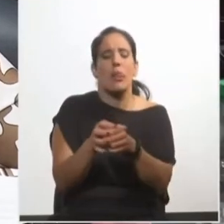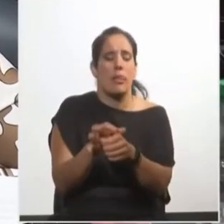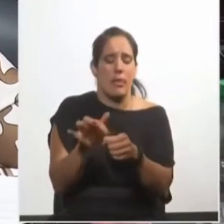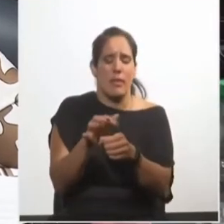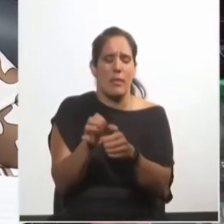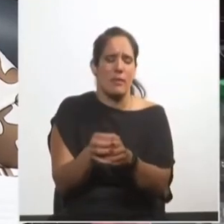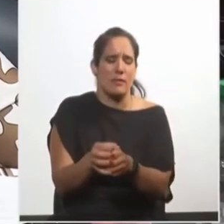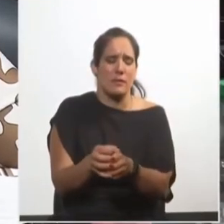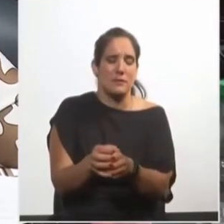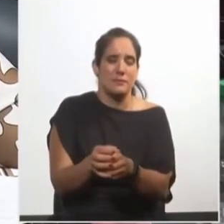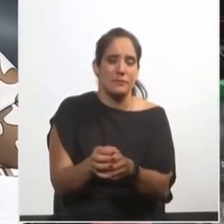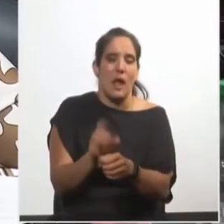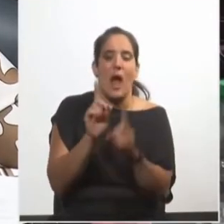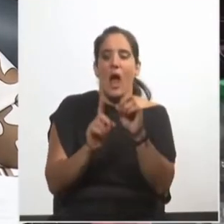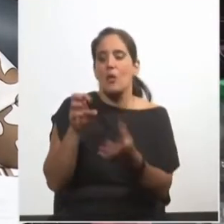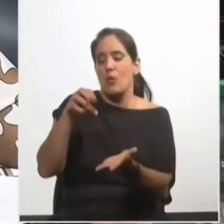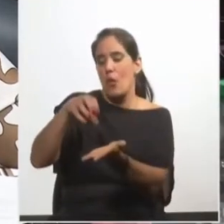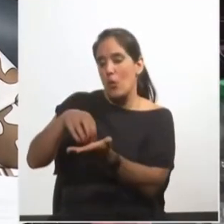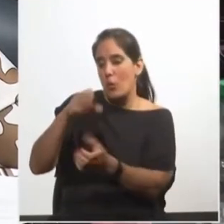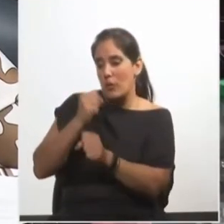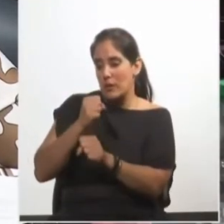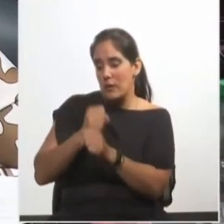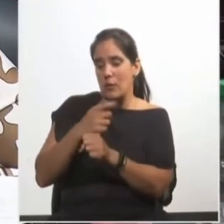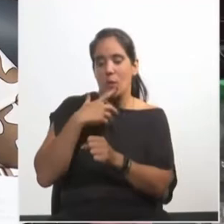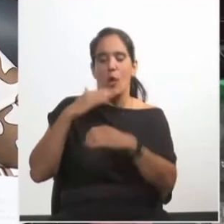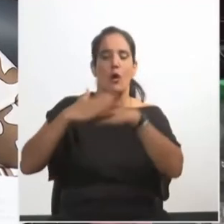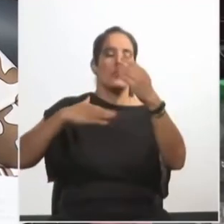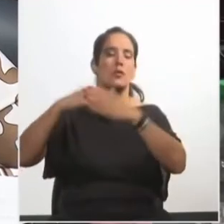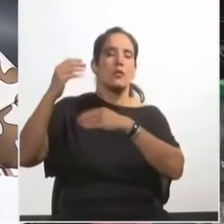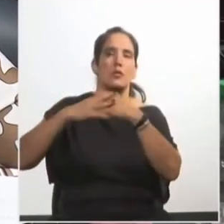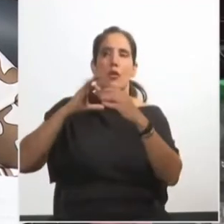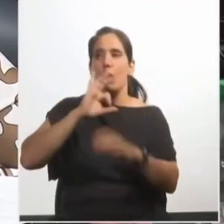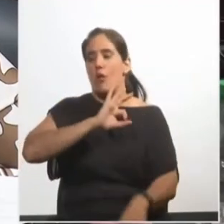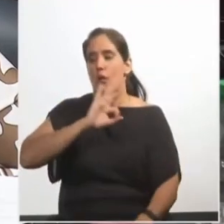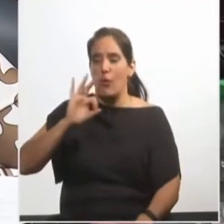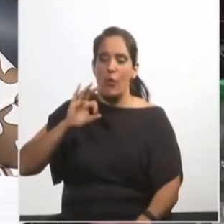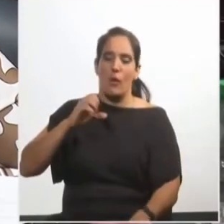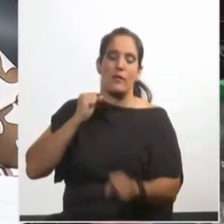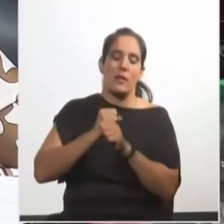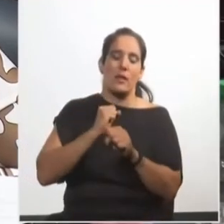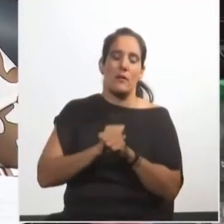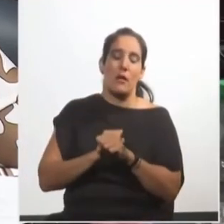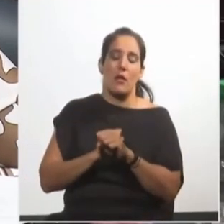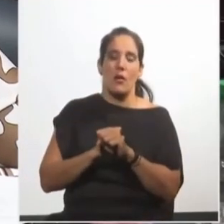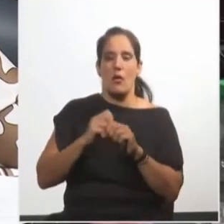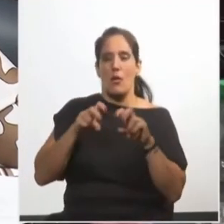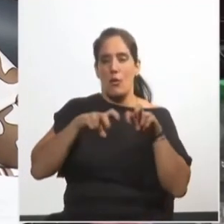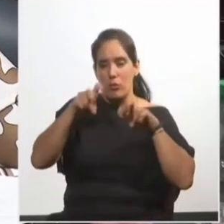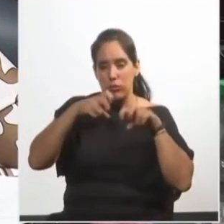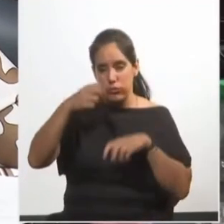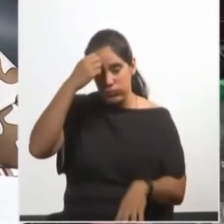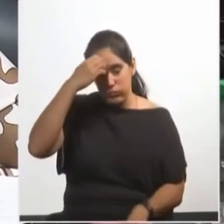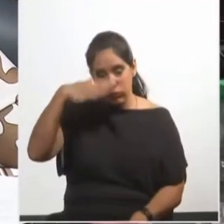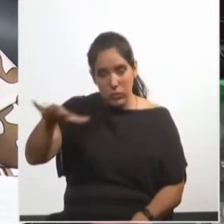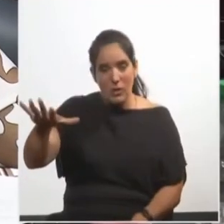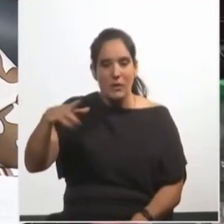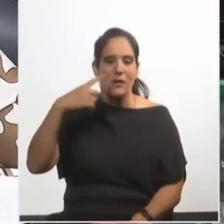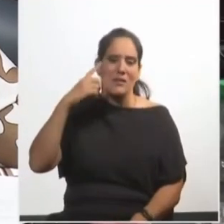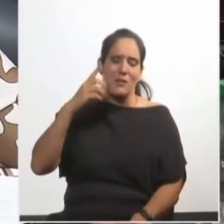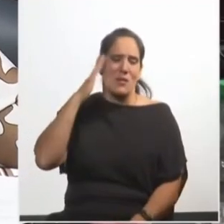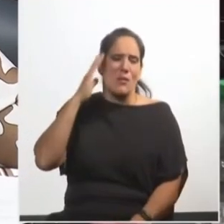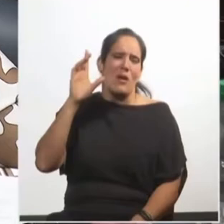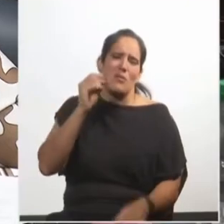Solo refiere a puestos de trabajo en la industria de la construcción o en la actividad rural. Y está claro que existe una gran cantidad